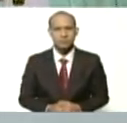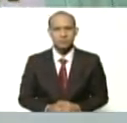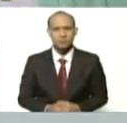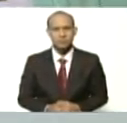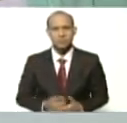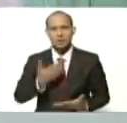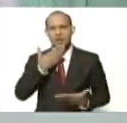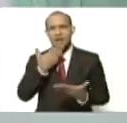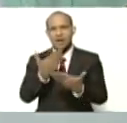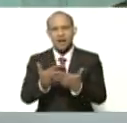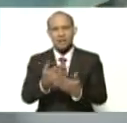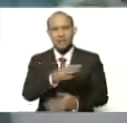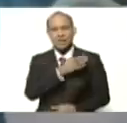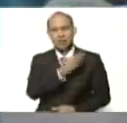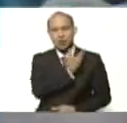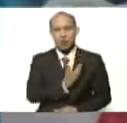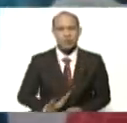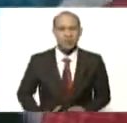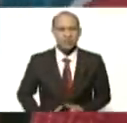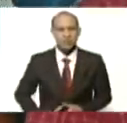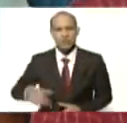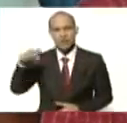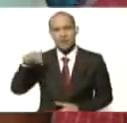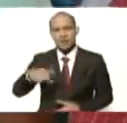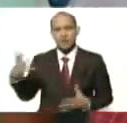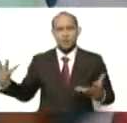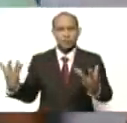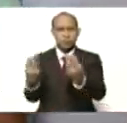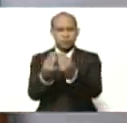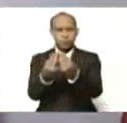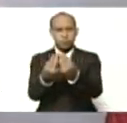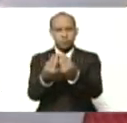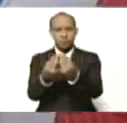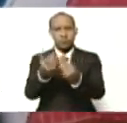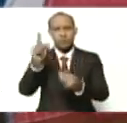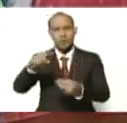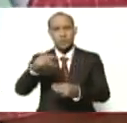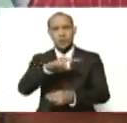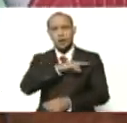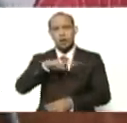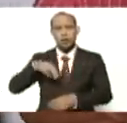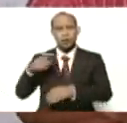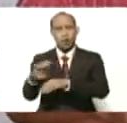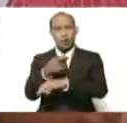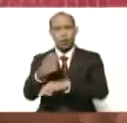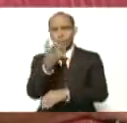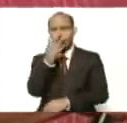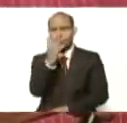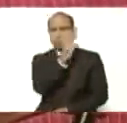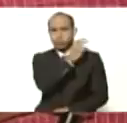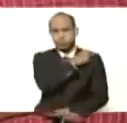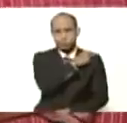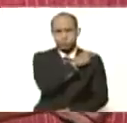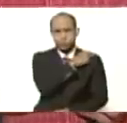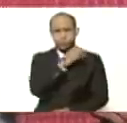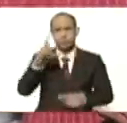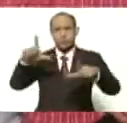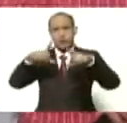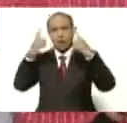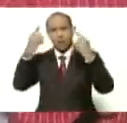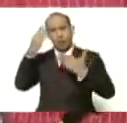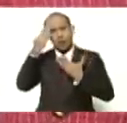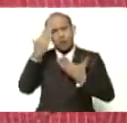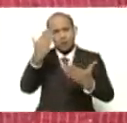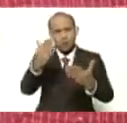gracias presidente aquí nos acompaña también nuestro gobernador garcía carneiro desde la guaira los saluda